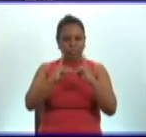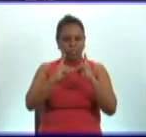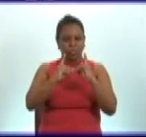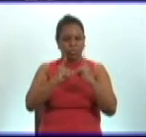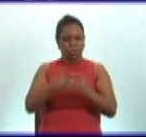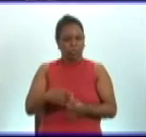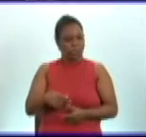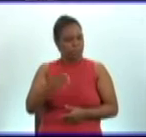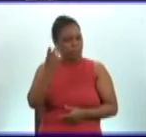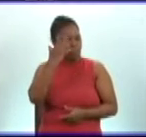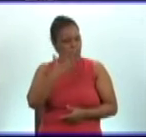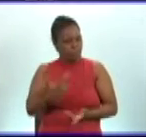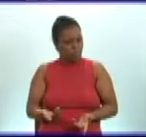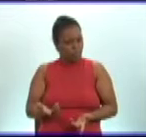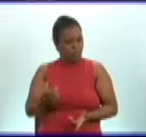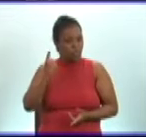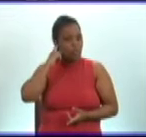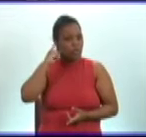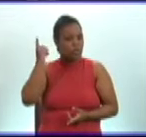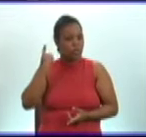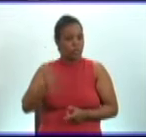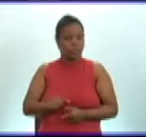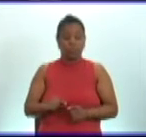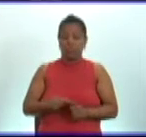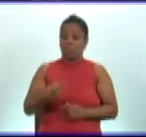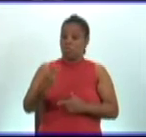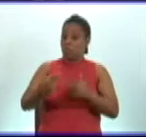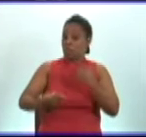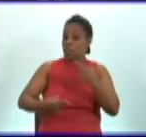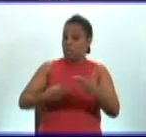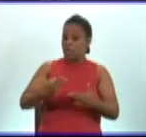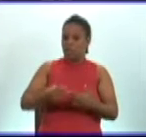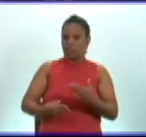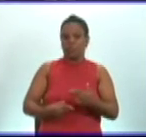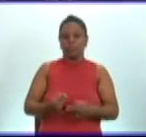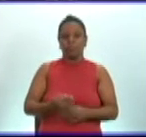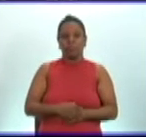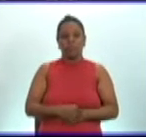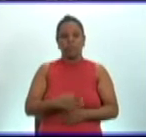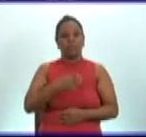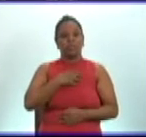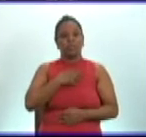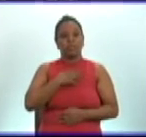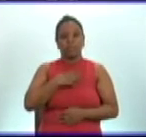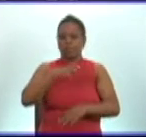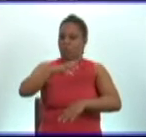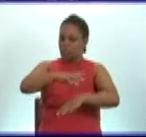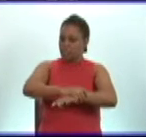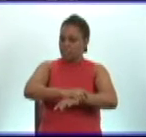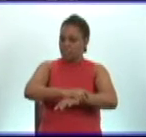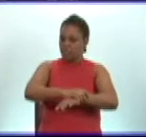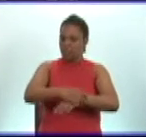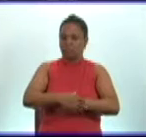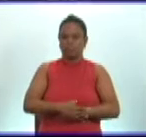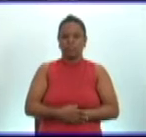Lo que escuchó. Y por lo que han hecho, tengo que apresarles.